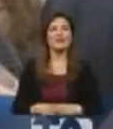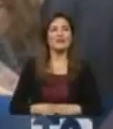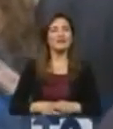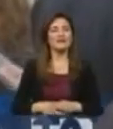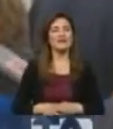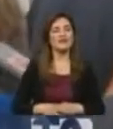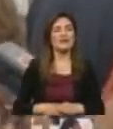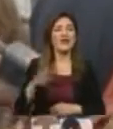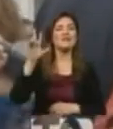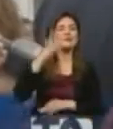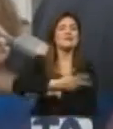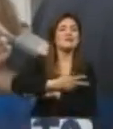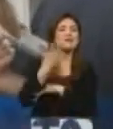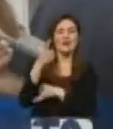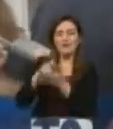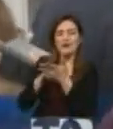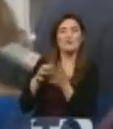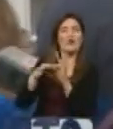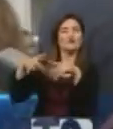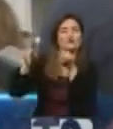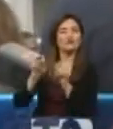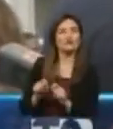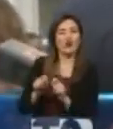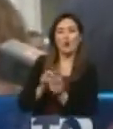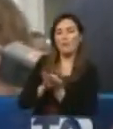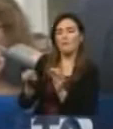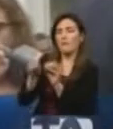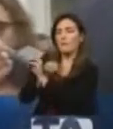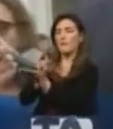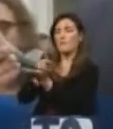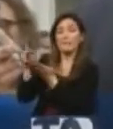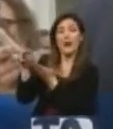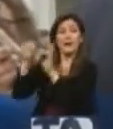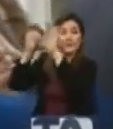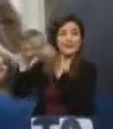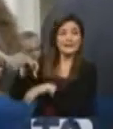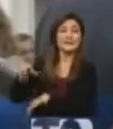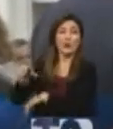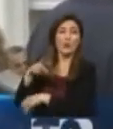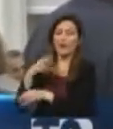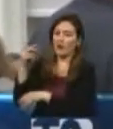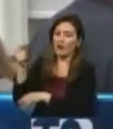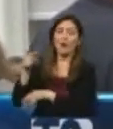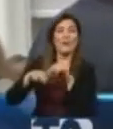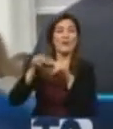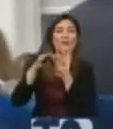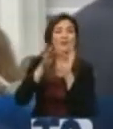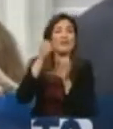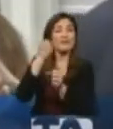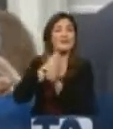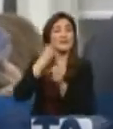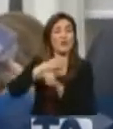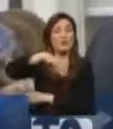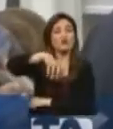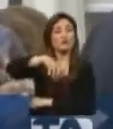hace 3 días y ya se hizo una transferencia a Interagua. Estamos esperando que ya se acredite nada más, pero ya esto es un hecho para que Sociovivienda,